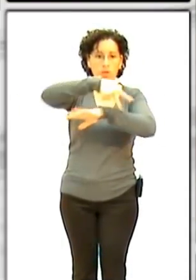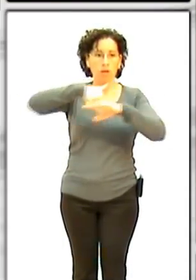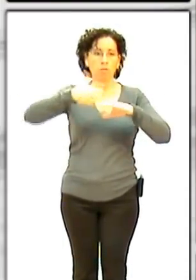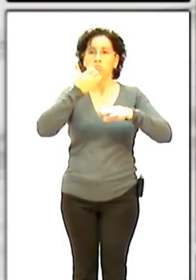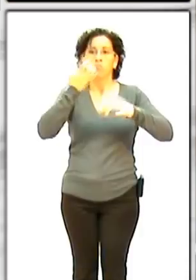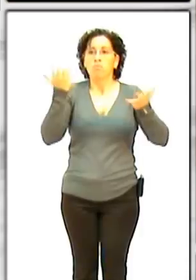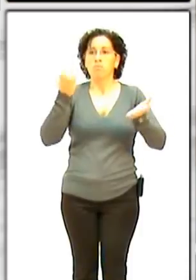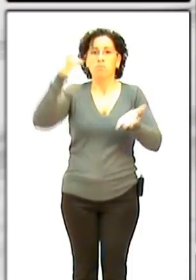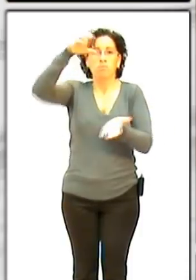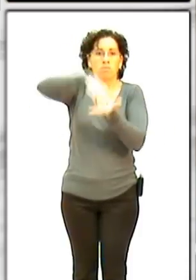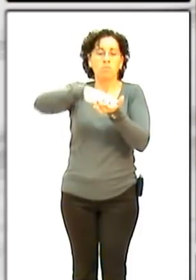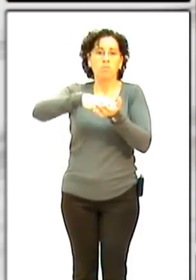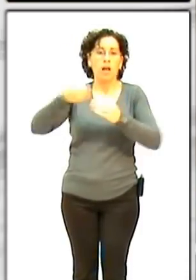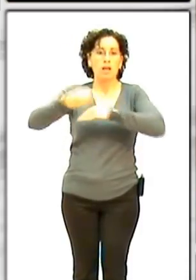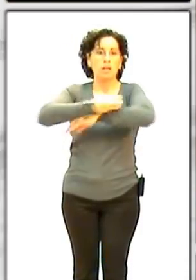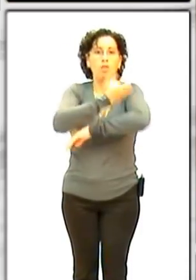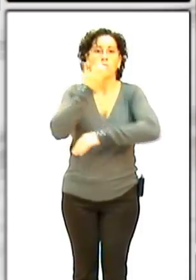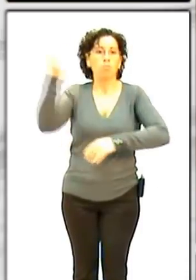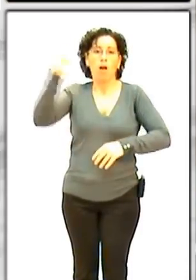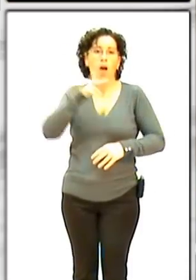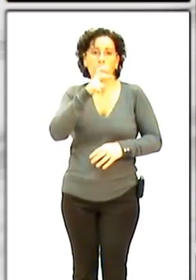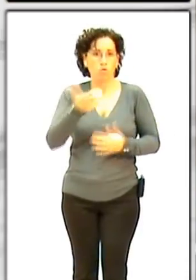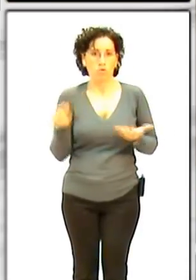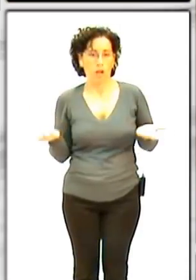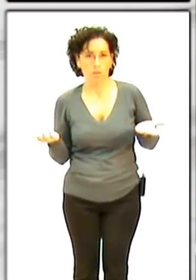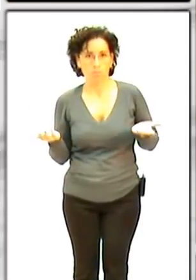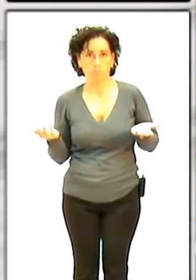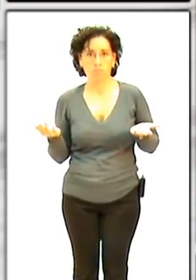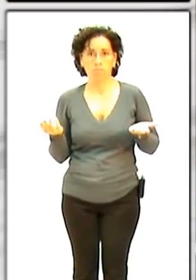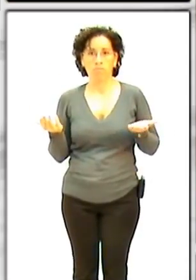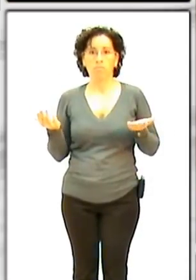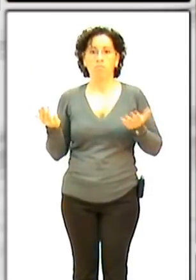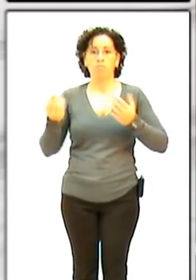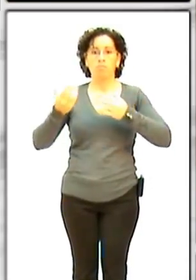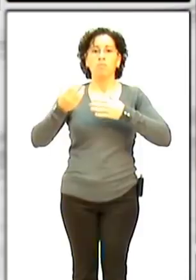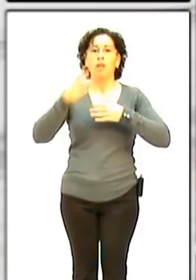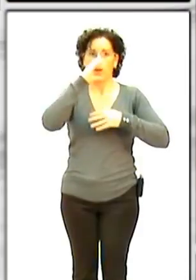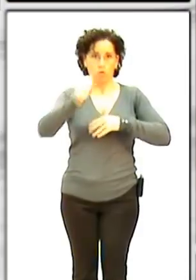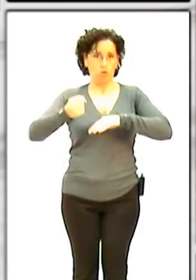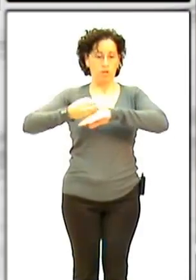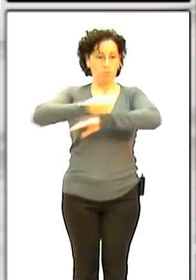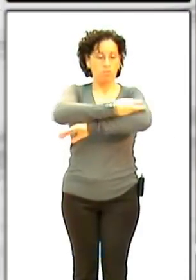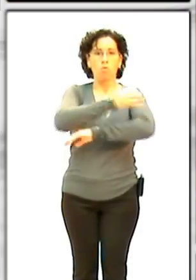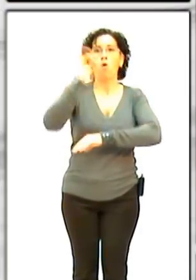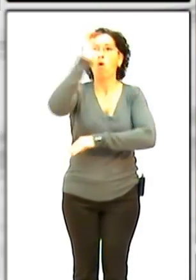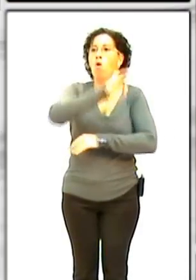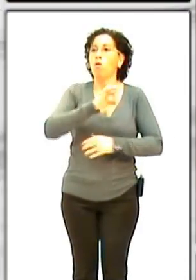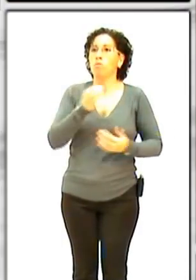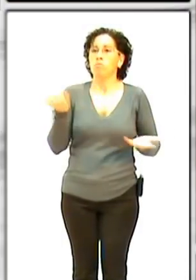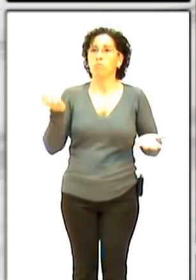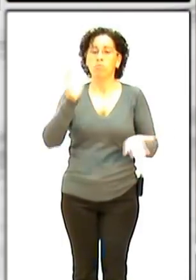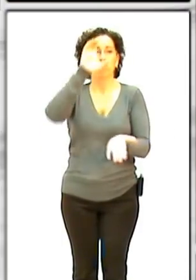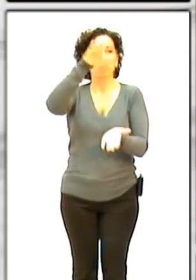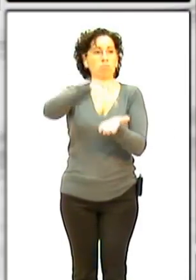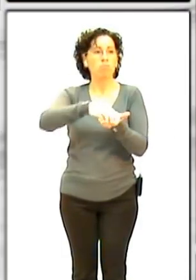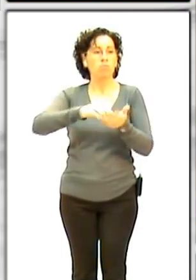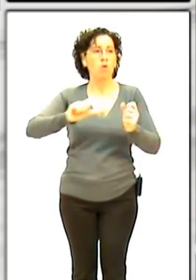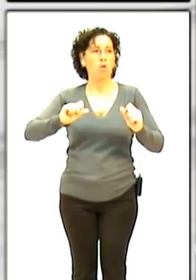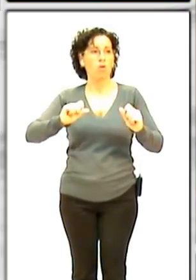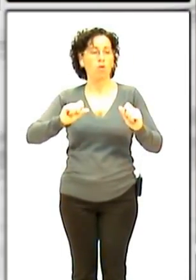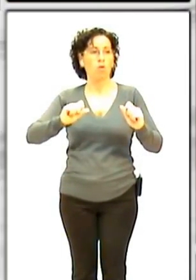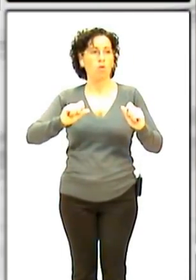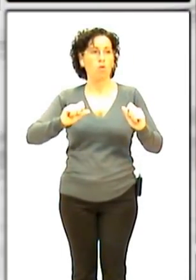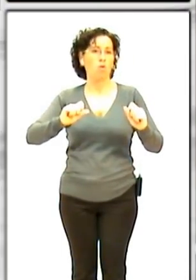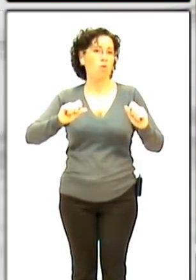una estación, Atocha, imaginaros, o un centro oficial, o